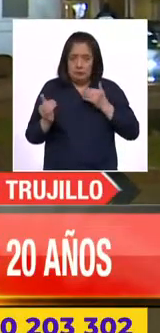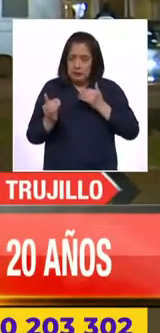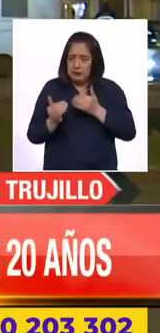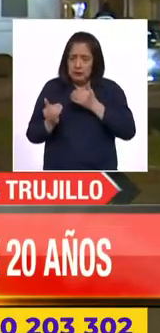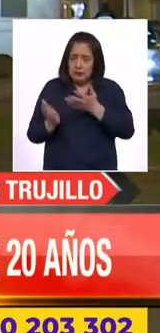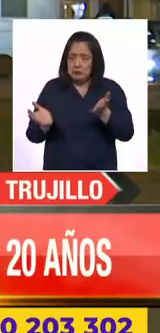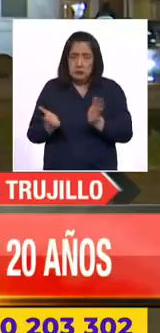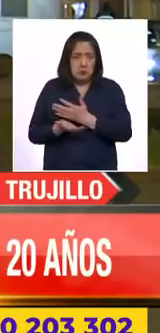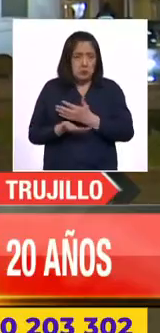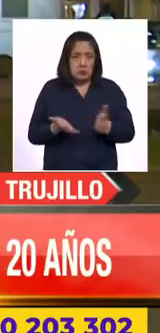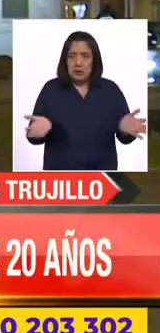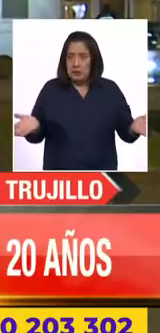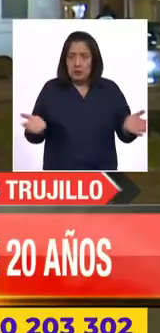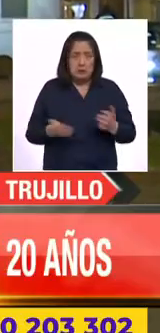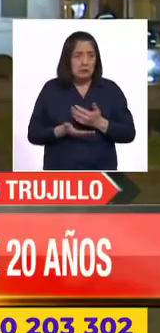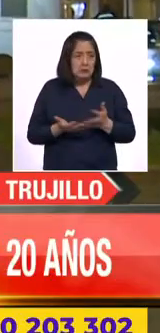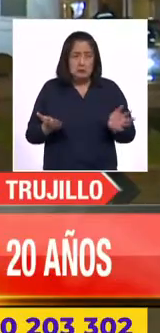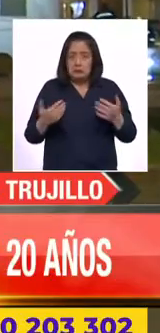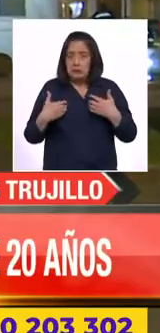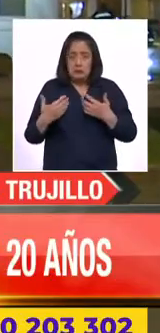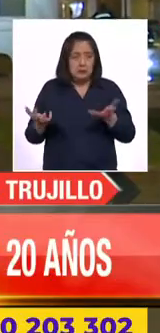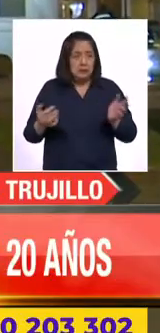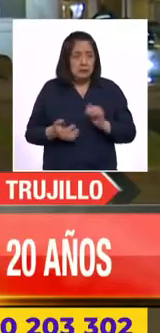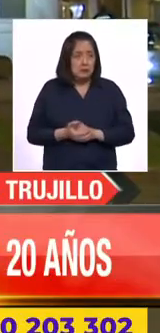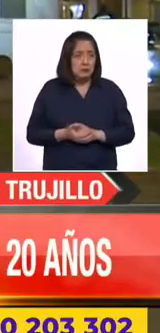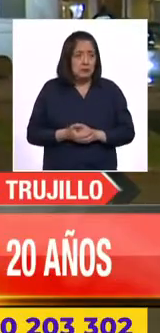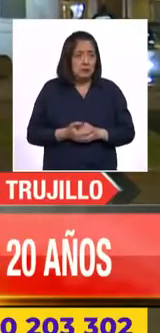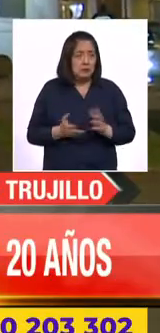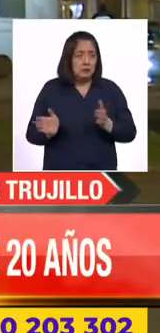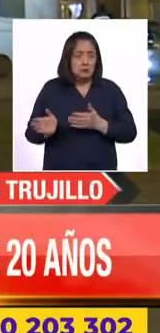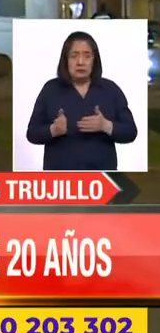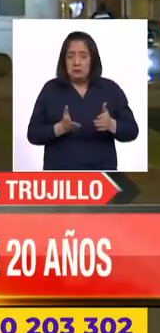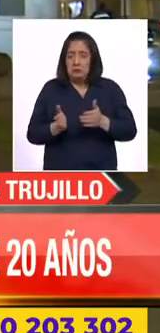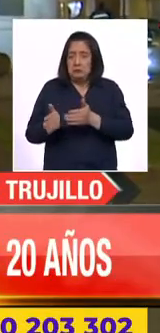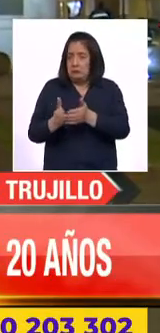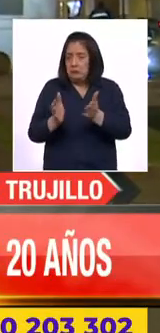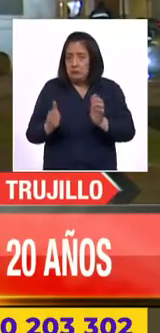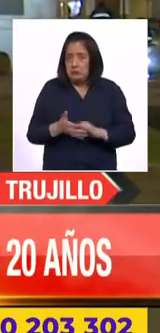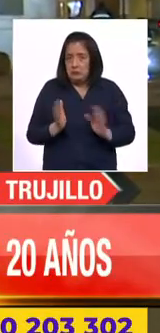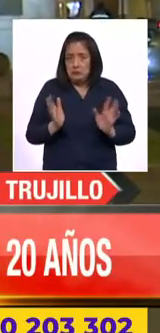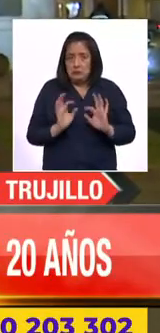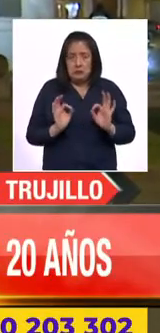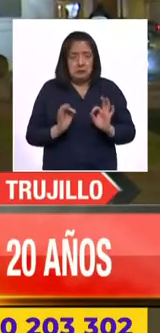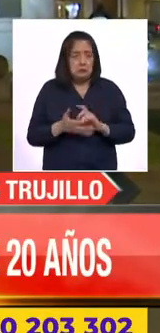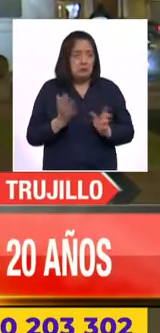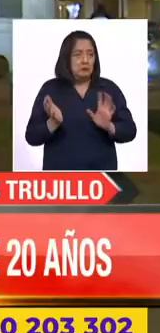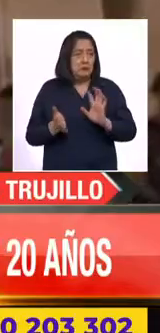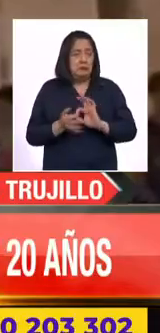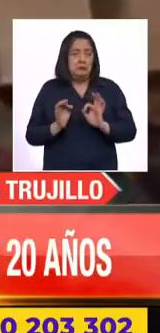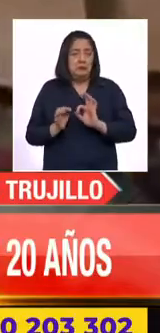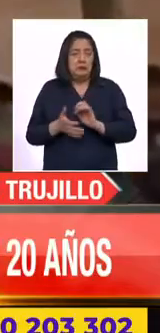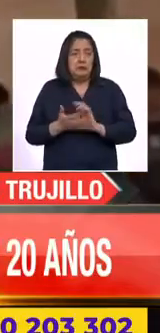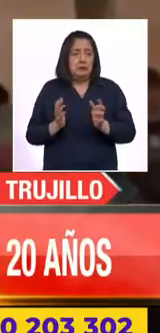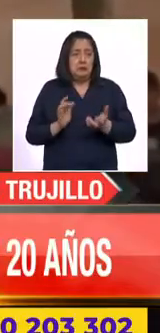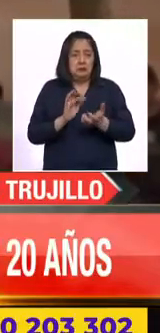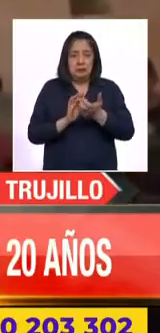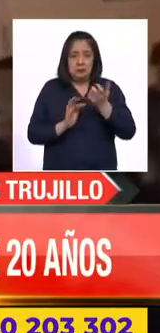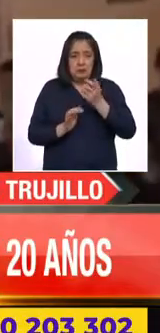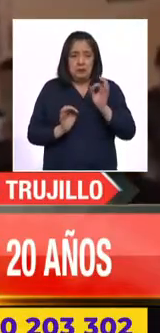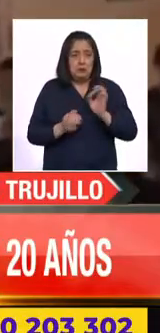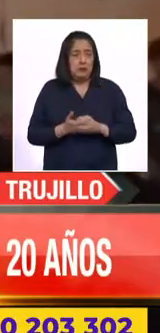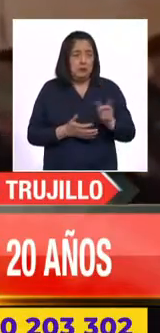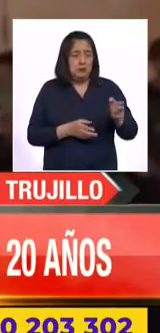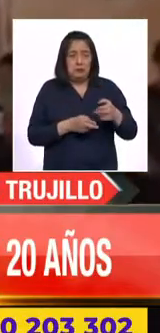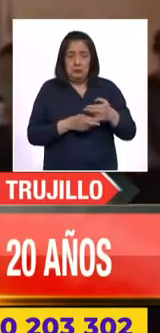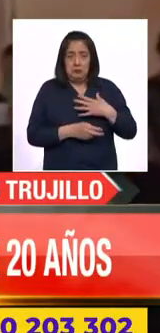cercano, no tiene un acceso a las redes móviles, ningún tipo de operador. A pesar de su corta edad,